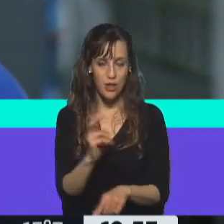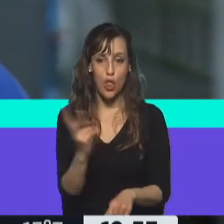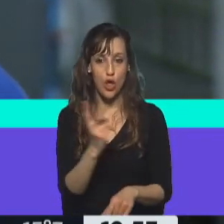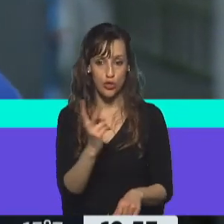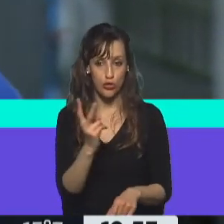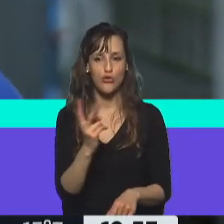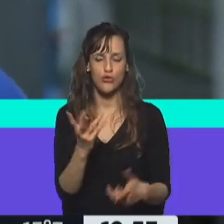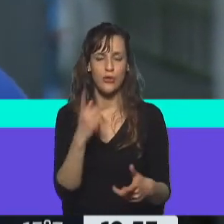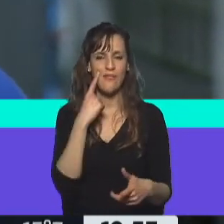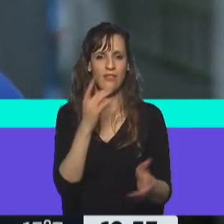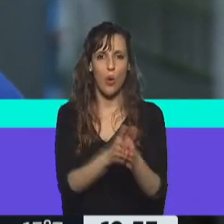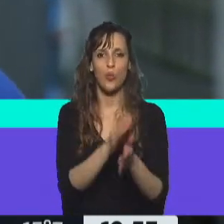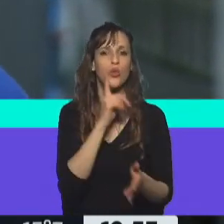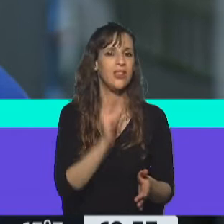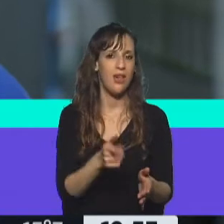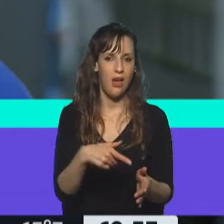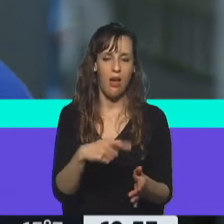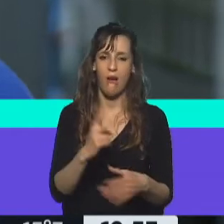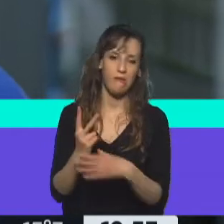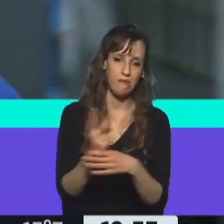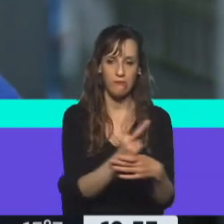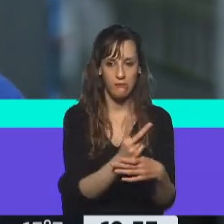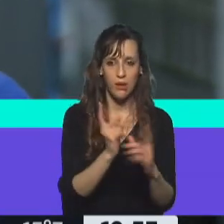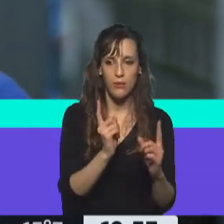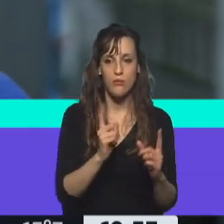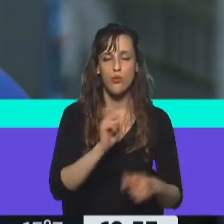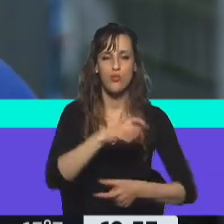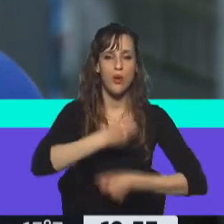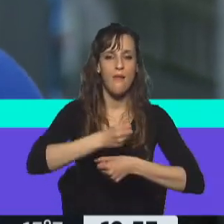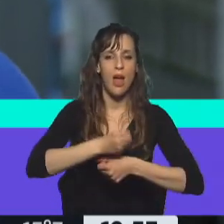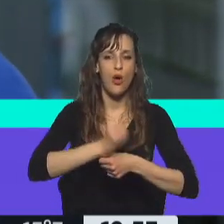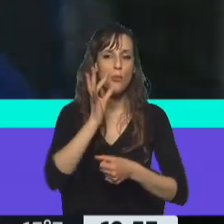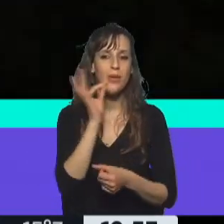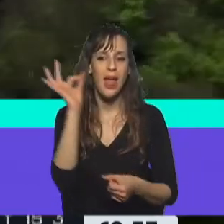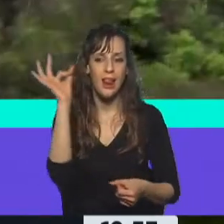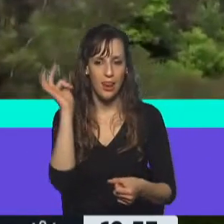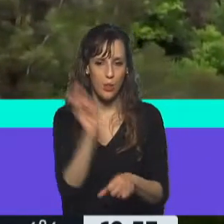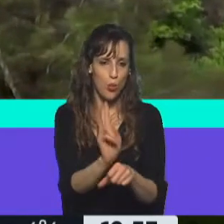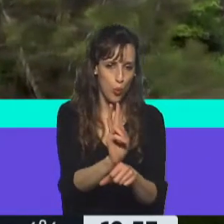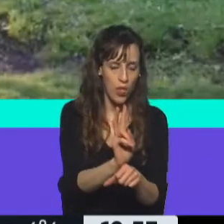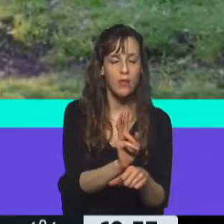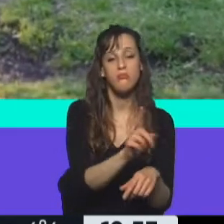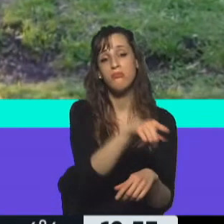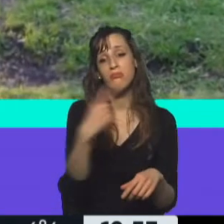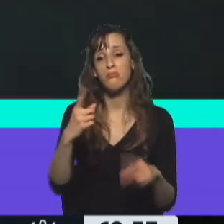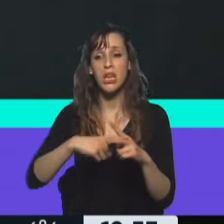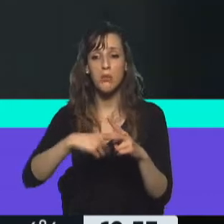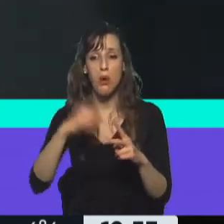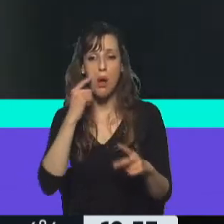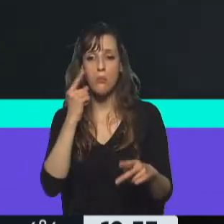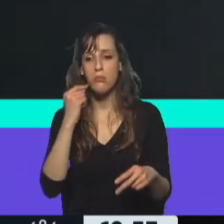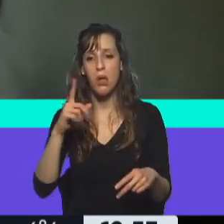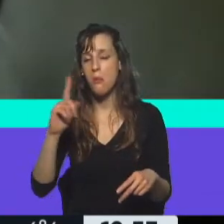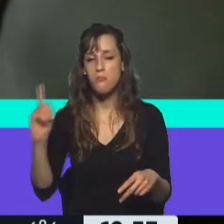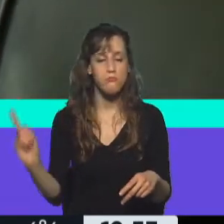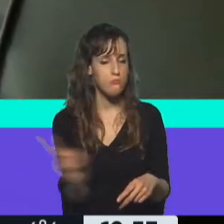campo con la tía, se dedican a la producción de miel y al cuidado de las colmenas, y llega un primo que viene como a irrumpir